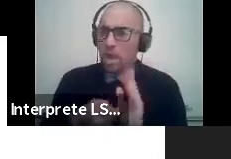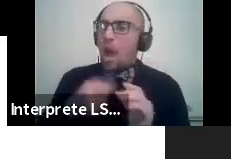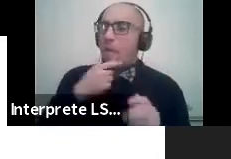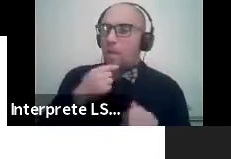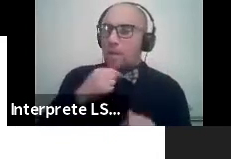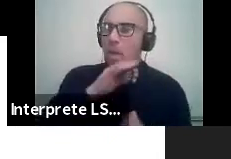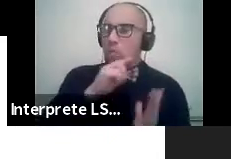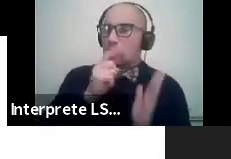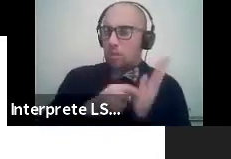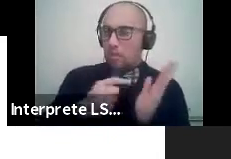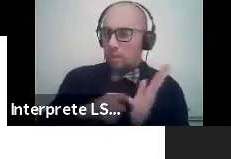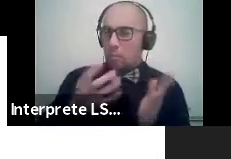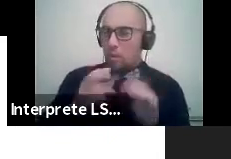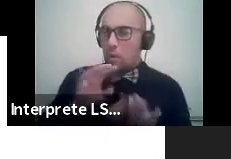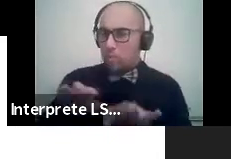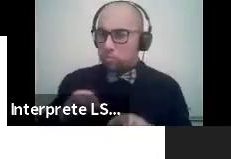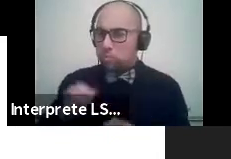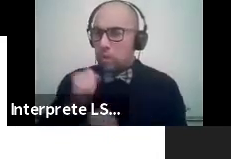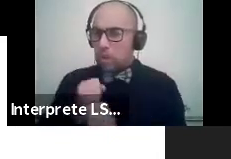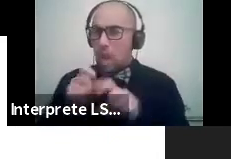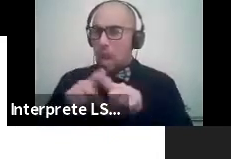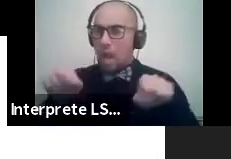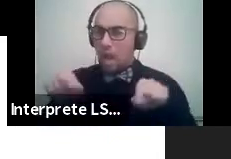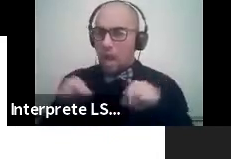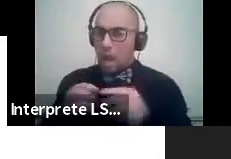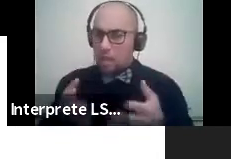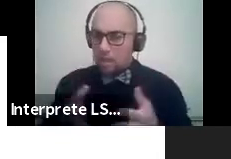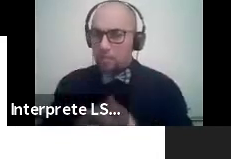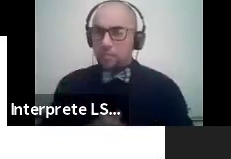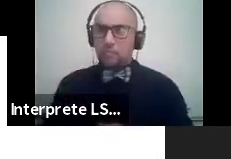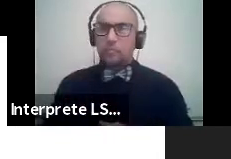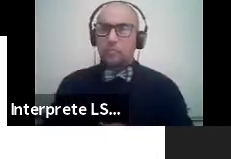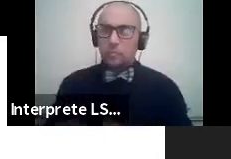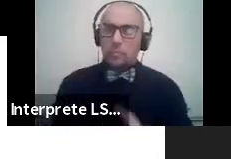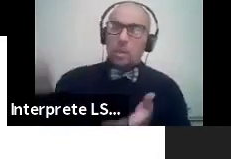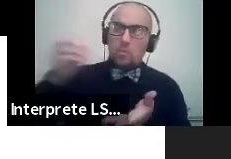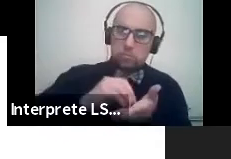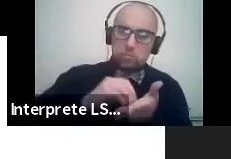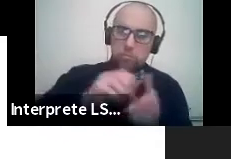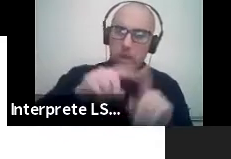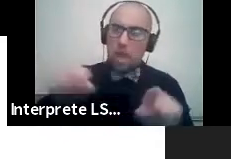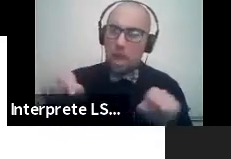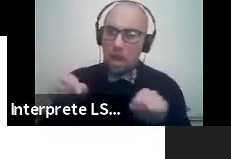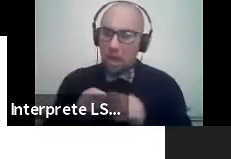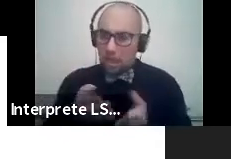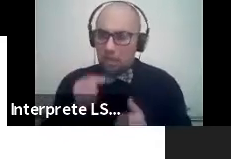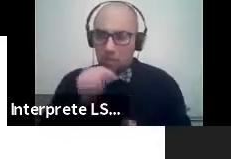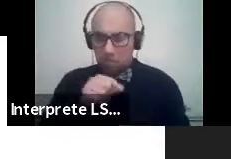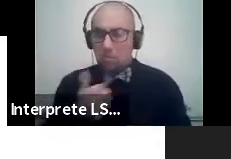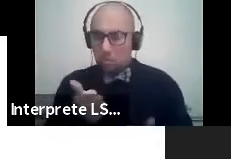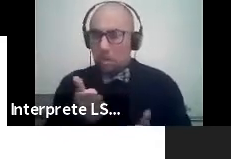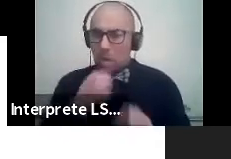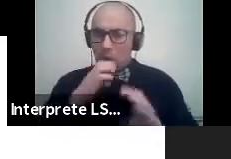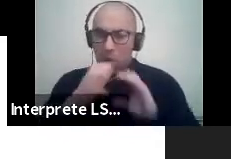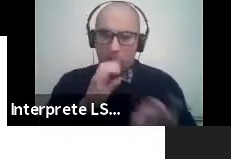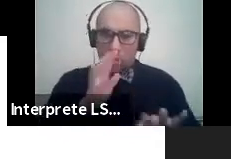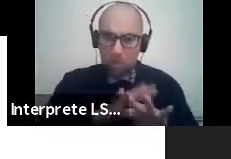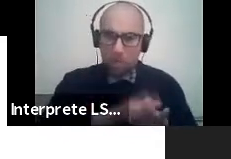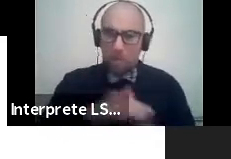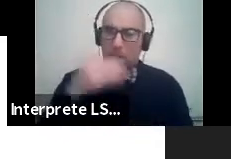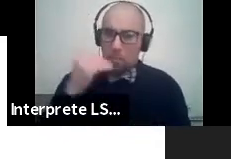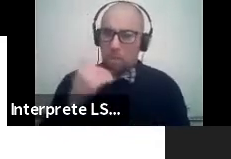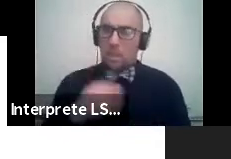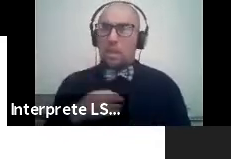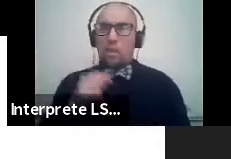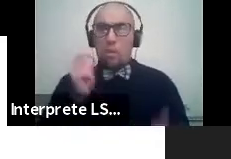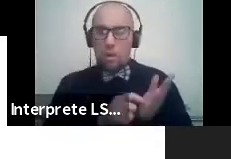aplicación como material pedagógico formal que se incorporara en el aula y que fuese una vía de comunicación, también un